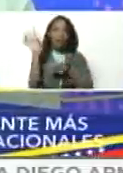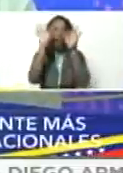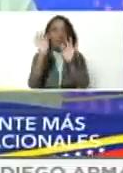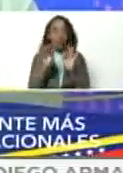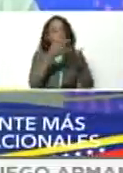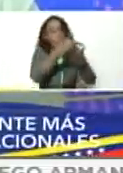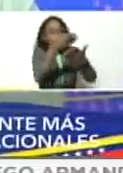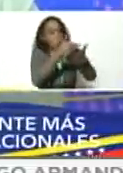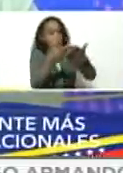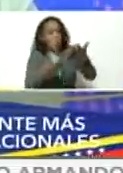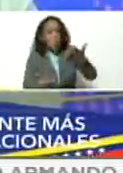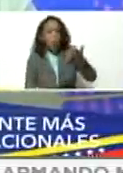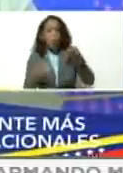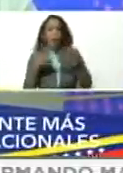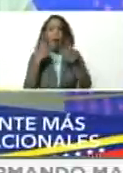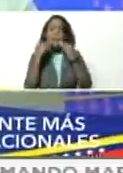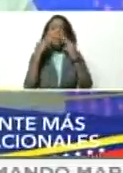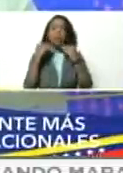detallada, valga la expresión.